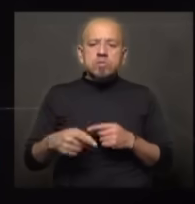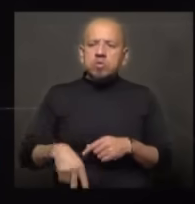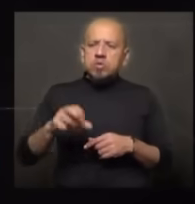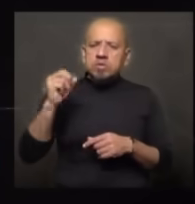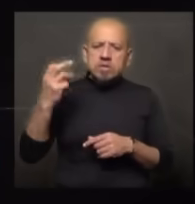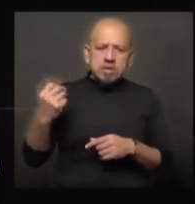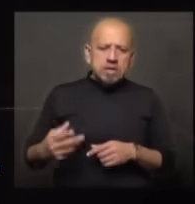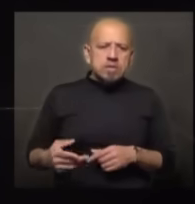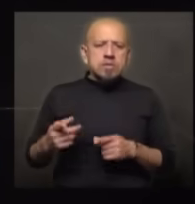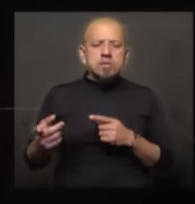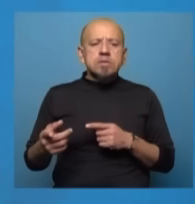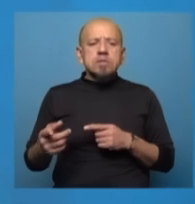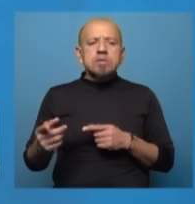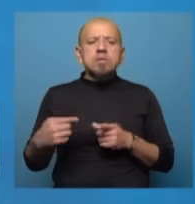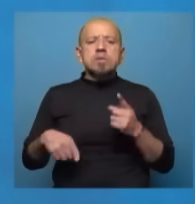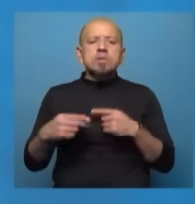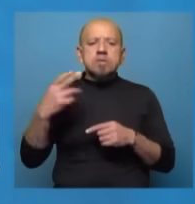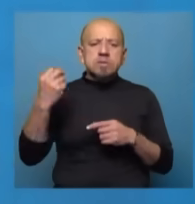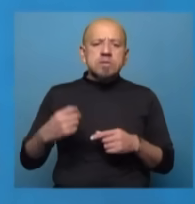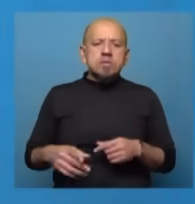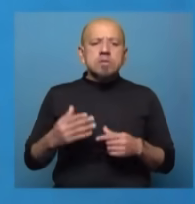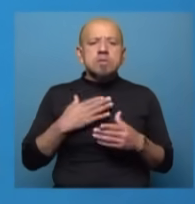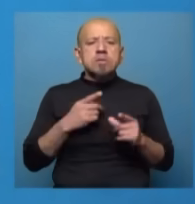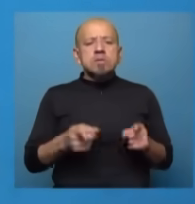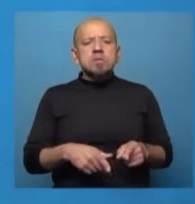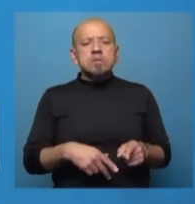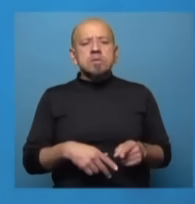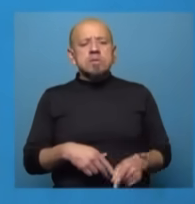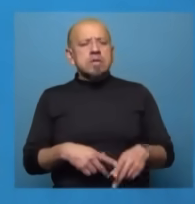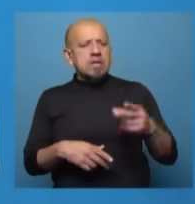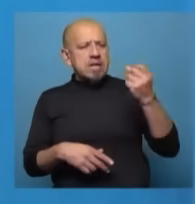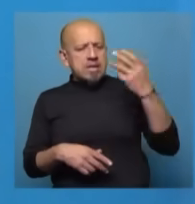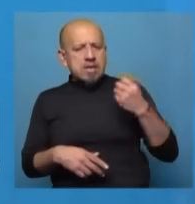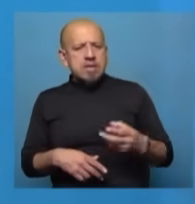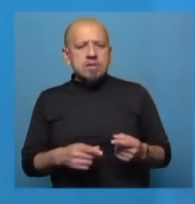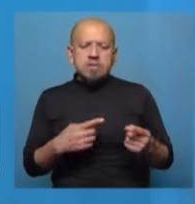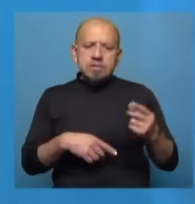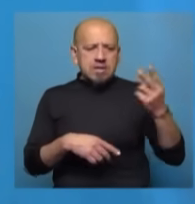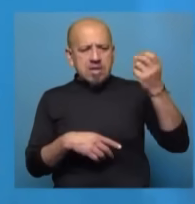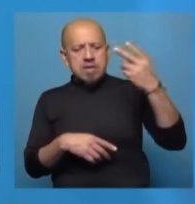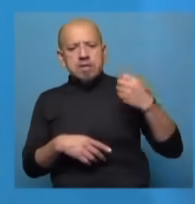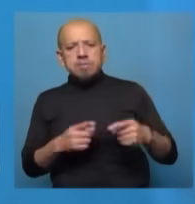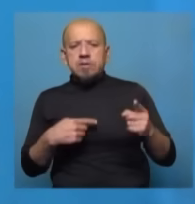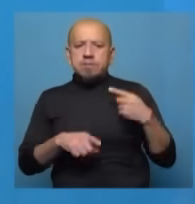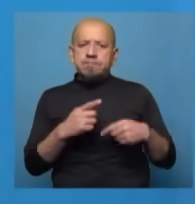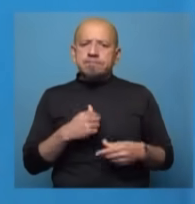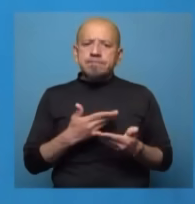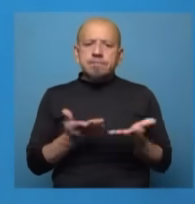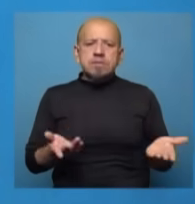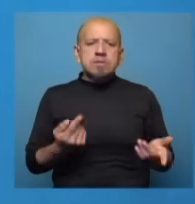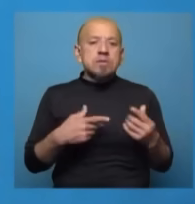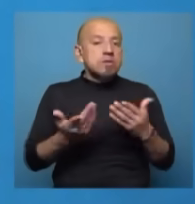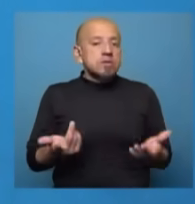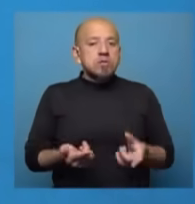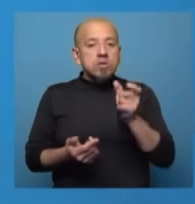de colegas también CR críticas que fueron que quedaron absolutamente eh al descubierto de su falta de